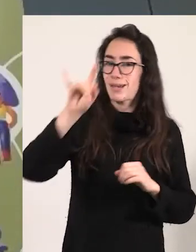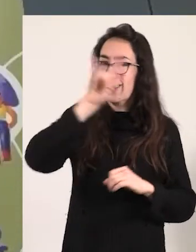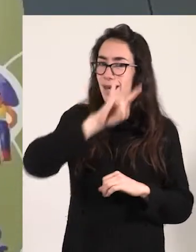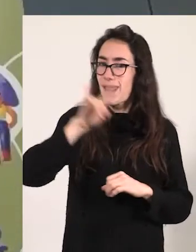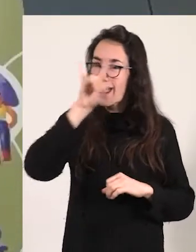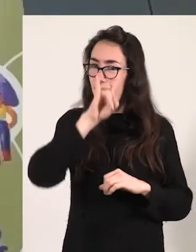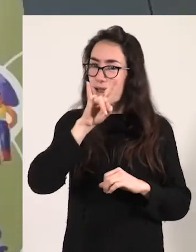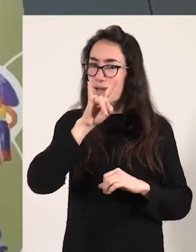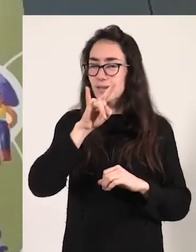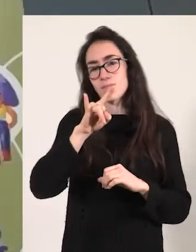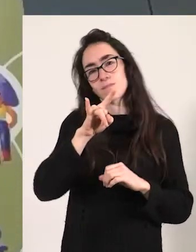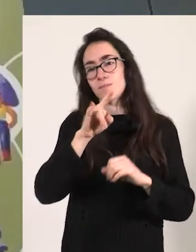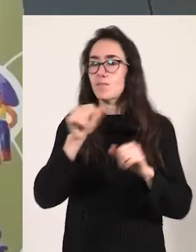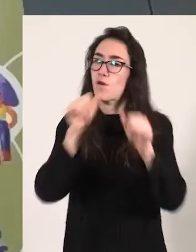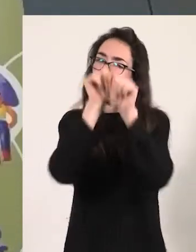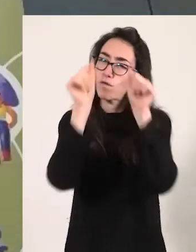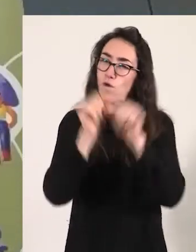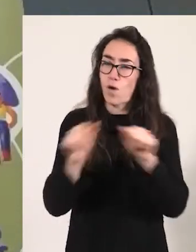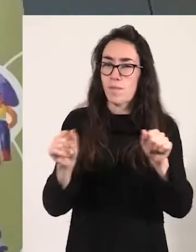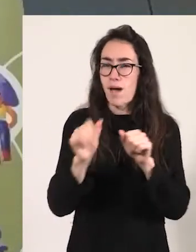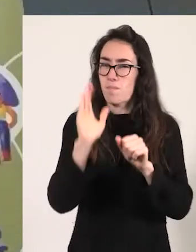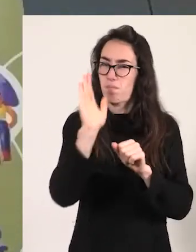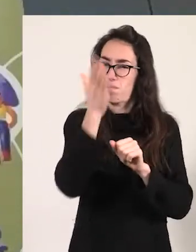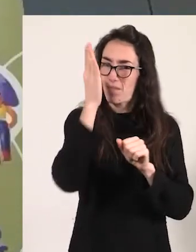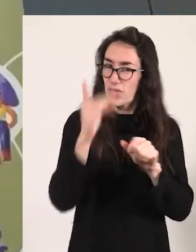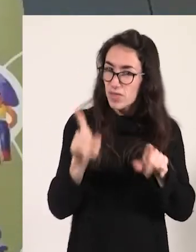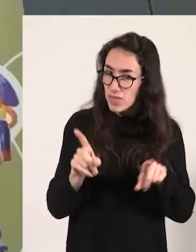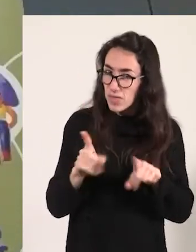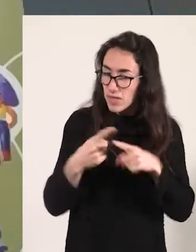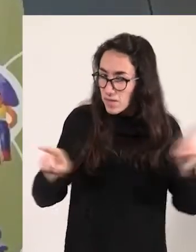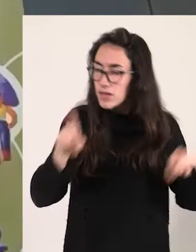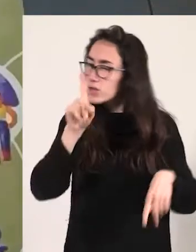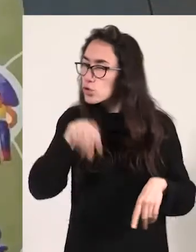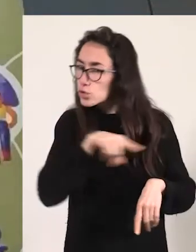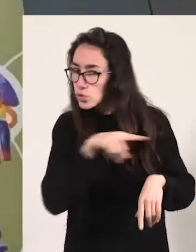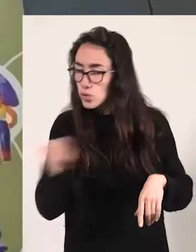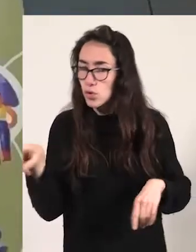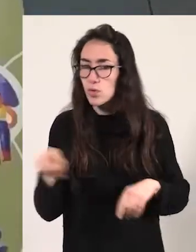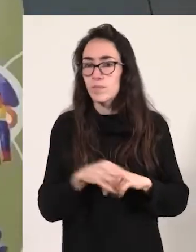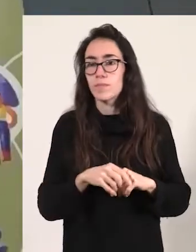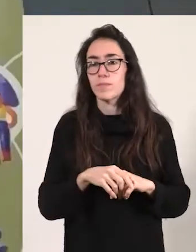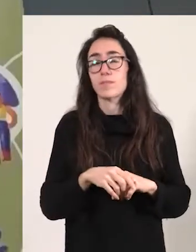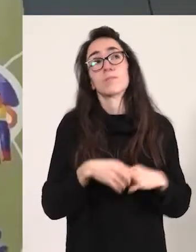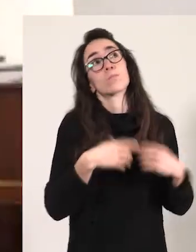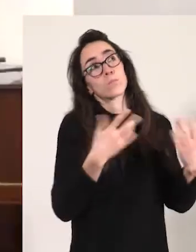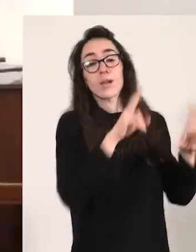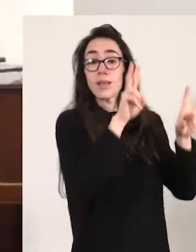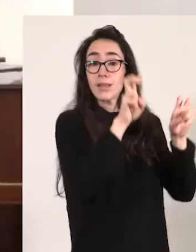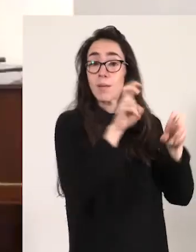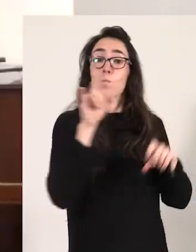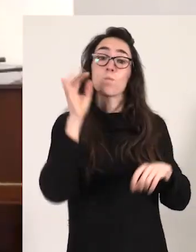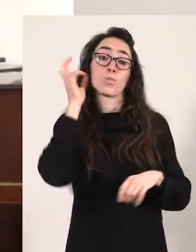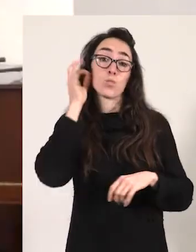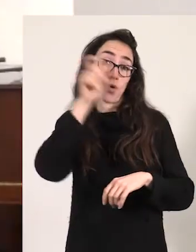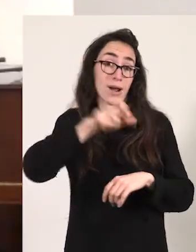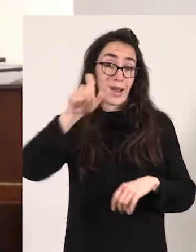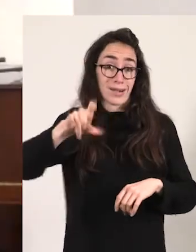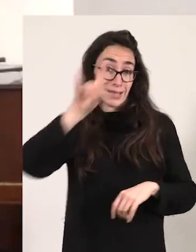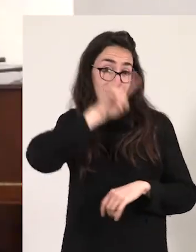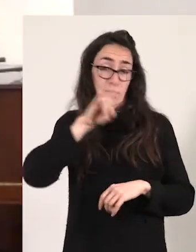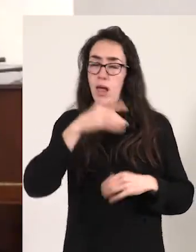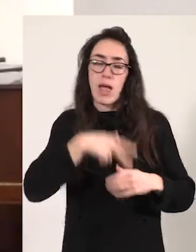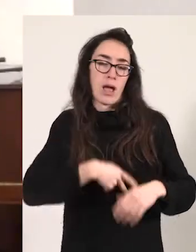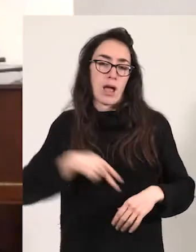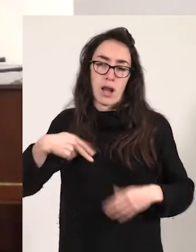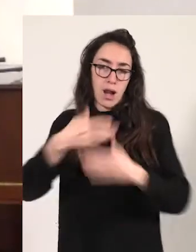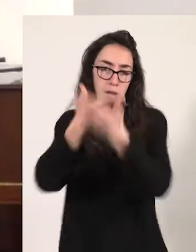ha sido diferente con las mujeres negras? ¿En qué sentido les ha afectado de manera diferente? Bueno, al final, lo que sucede con el tema de las